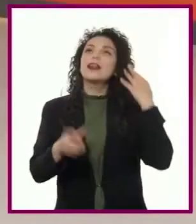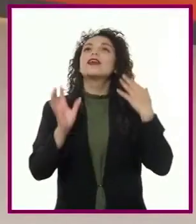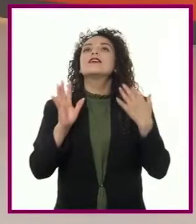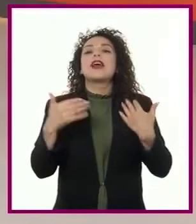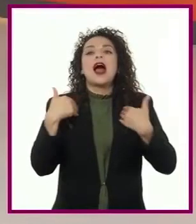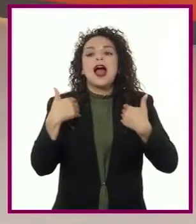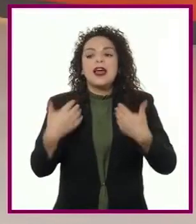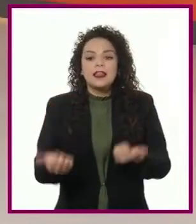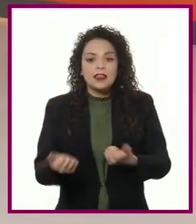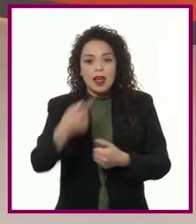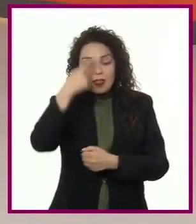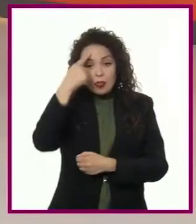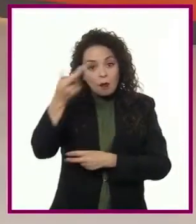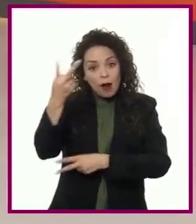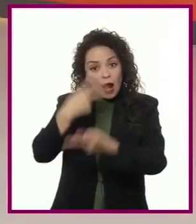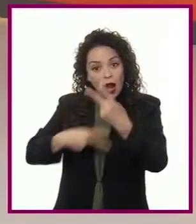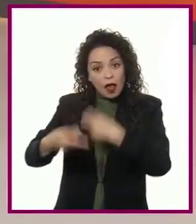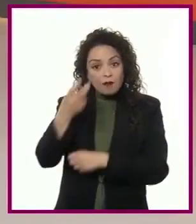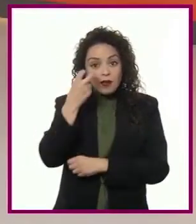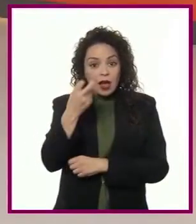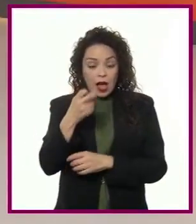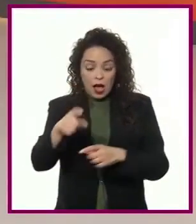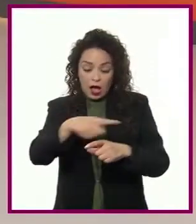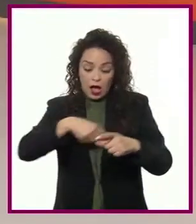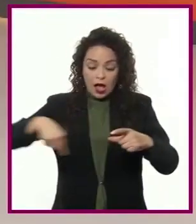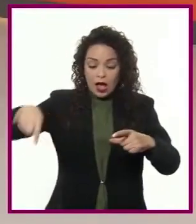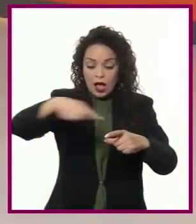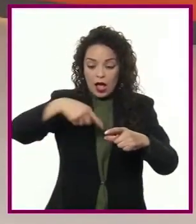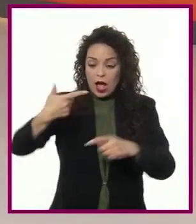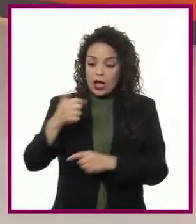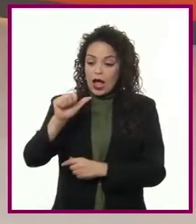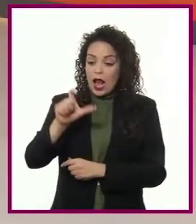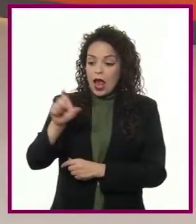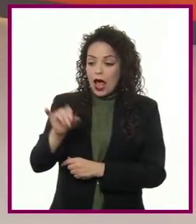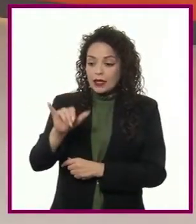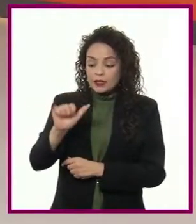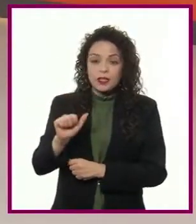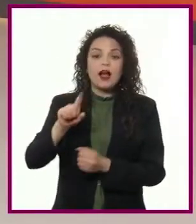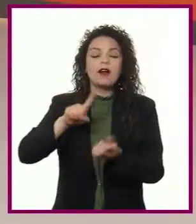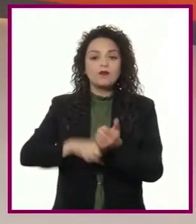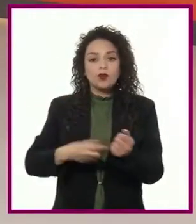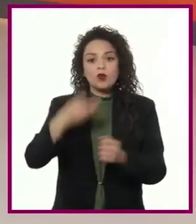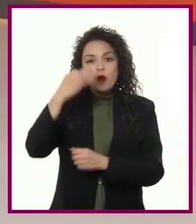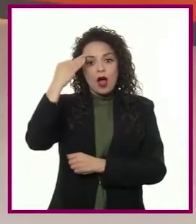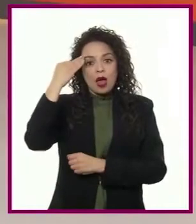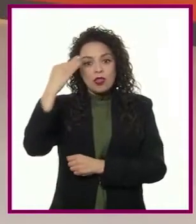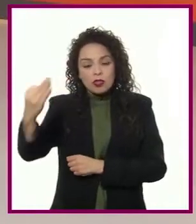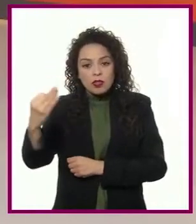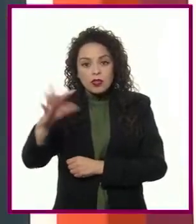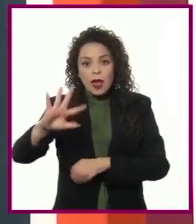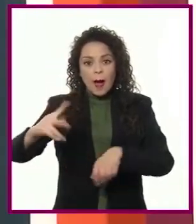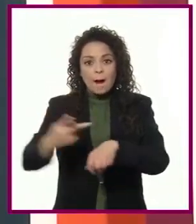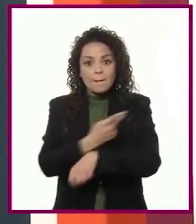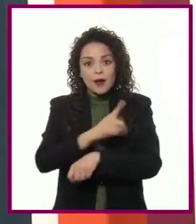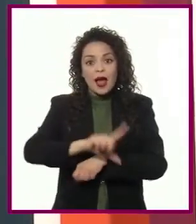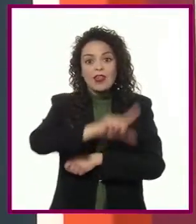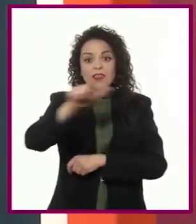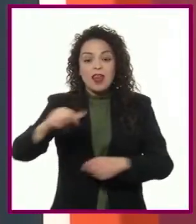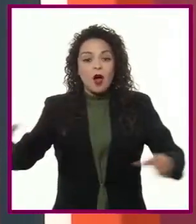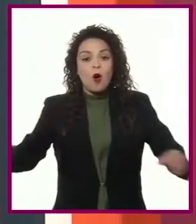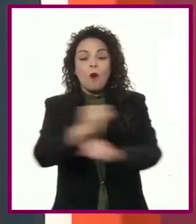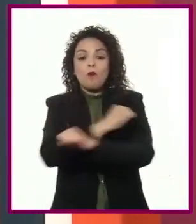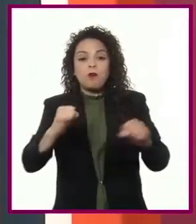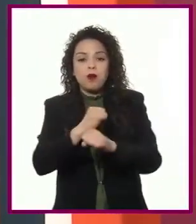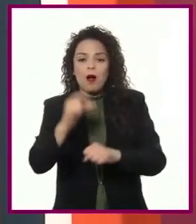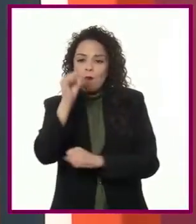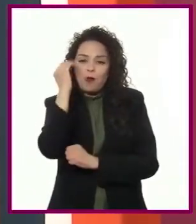la formación de galaxias están en función del tiempo transcurrido justo después de la gran explosión. Alumnas y alumnos que